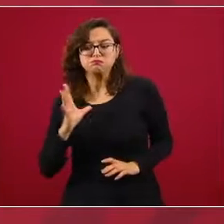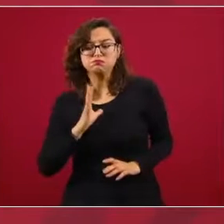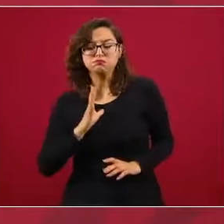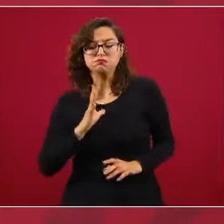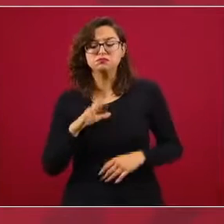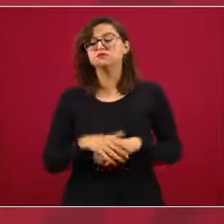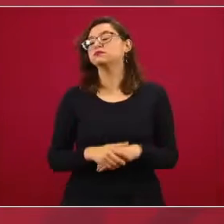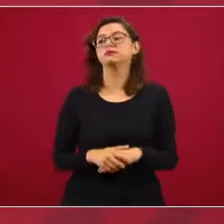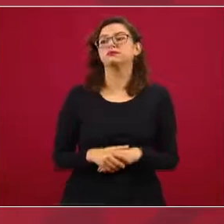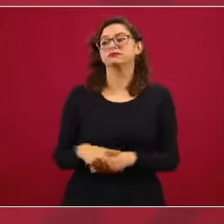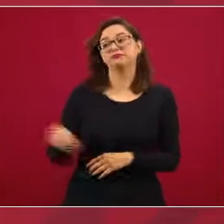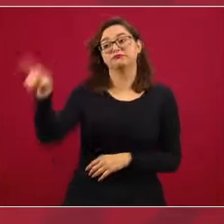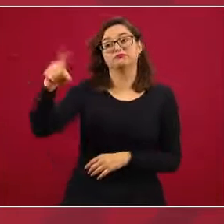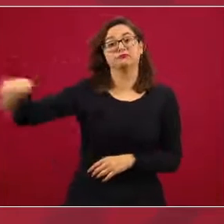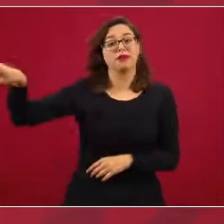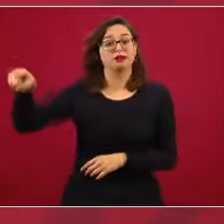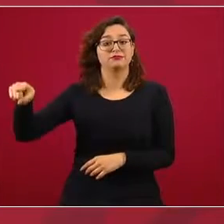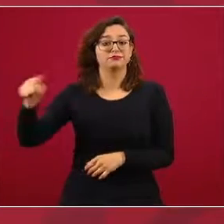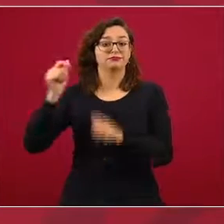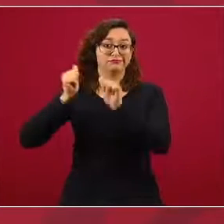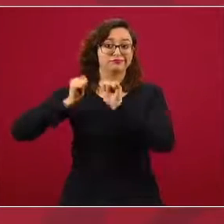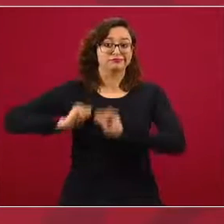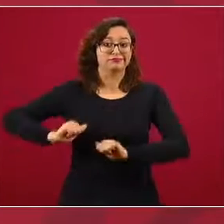y es el pueblo el que manda.